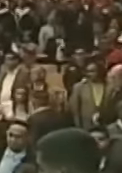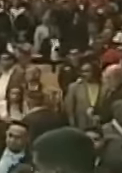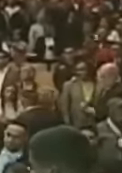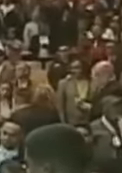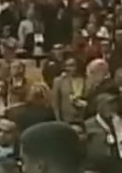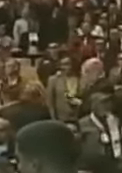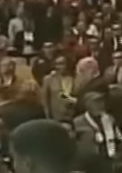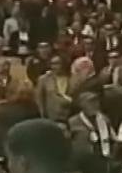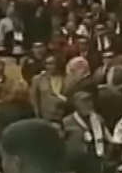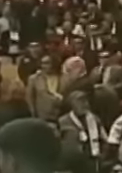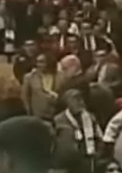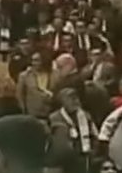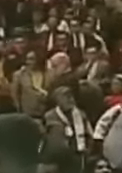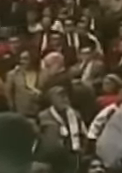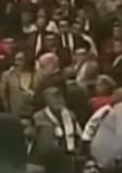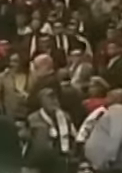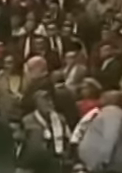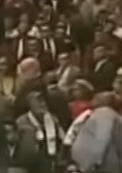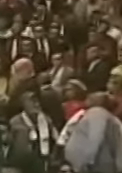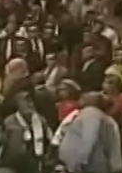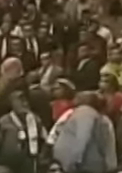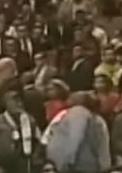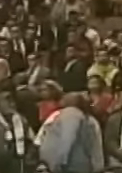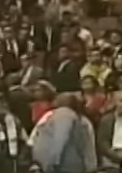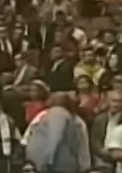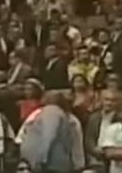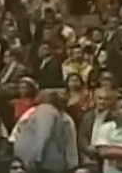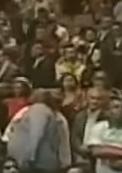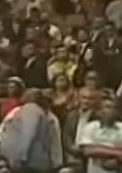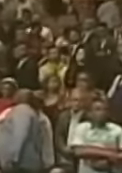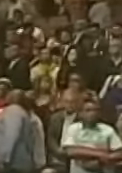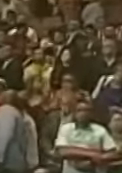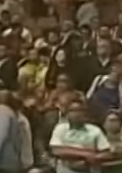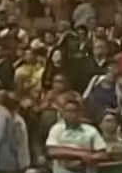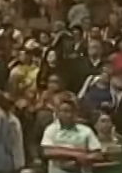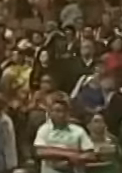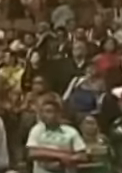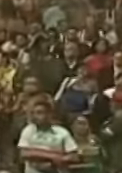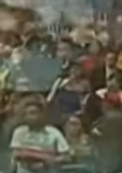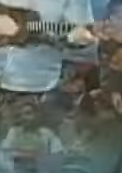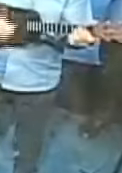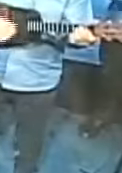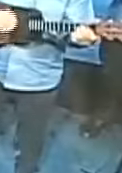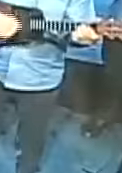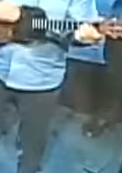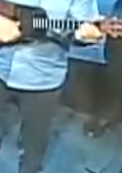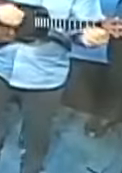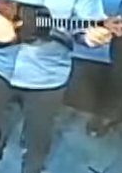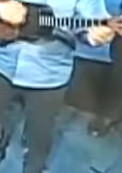De forma sensacional, haga lo que es el momento, pues a nivel nacional.